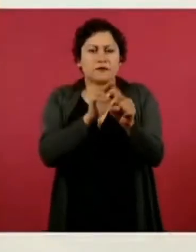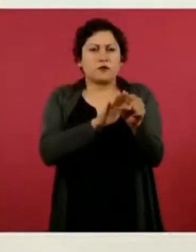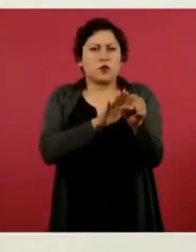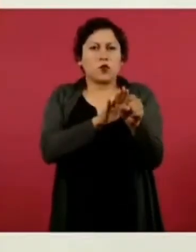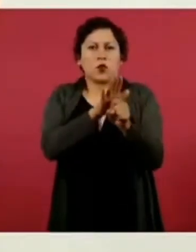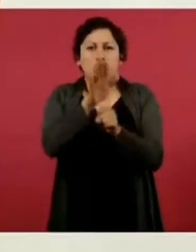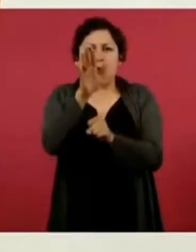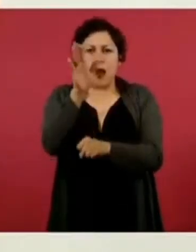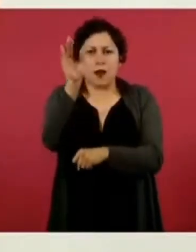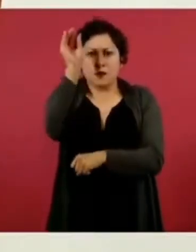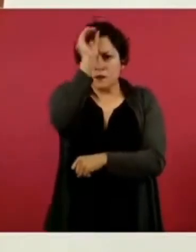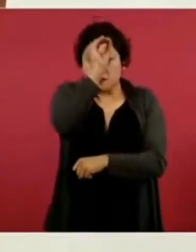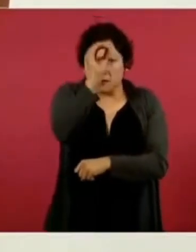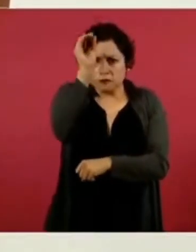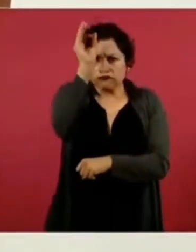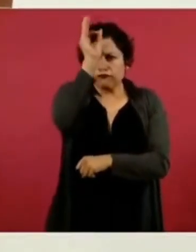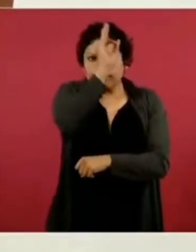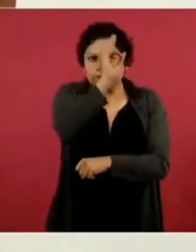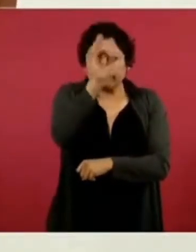Nada.